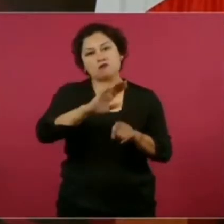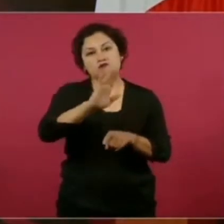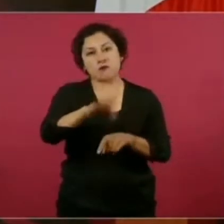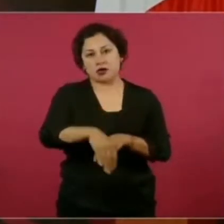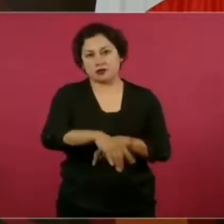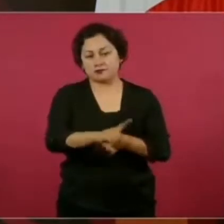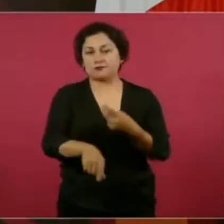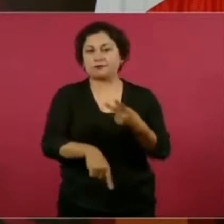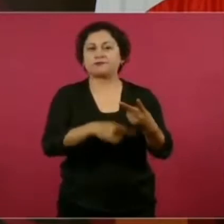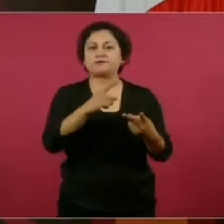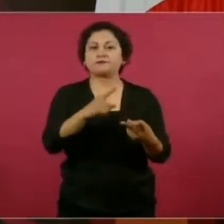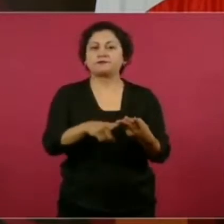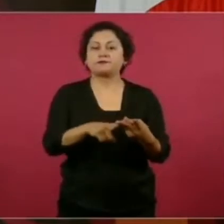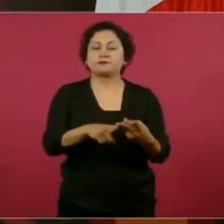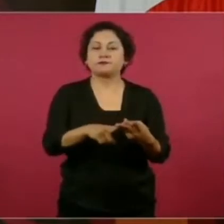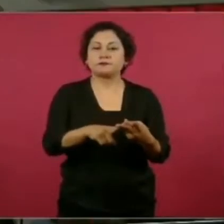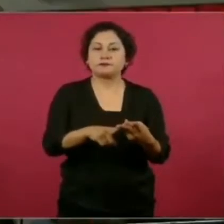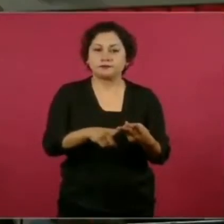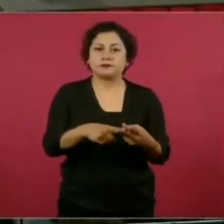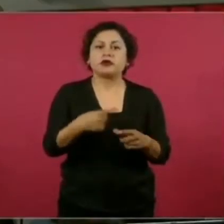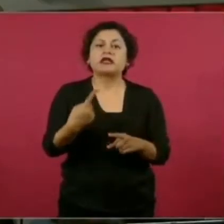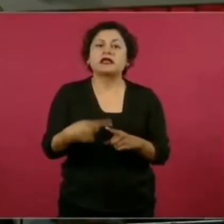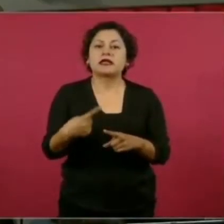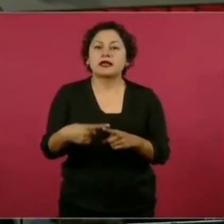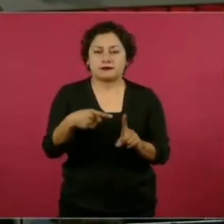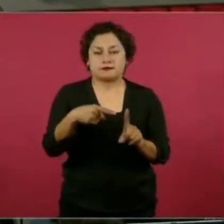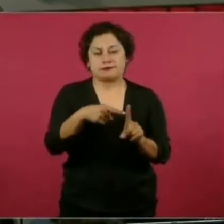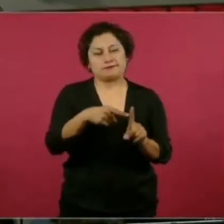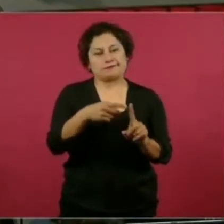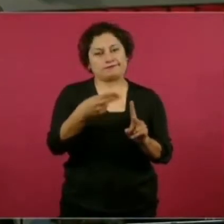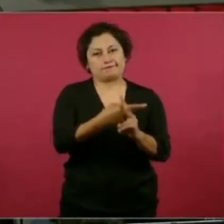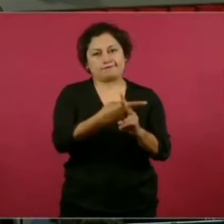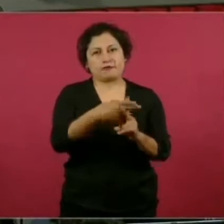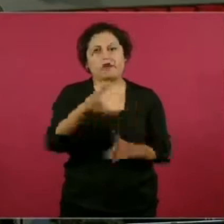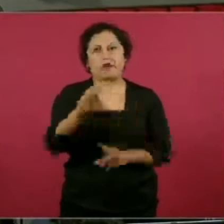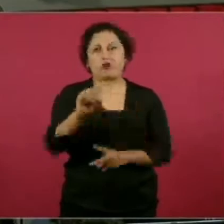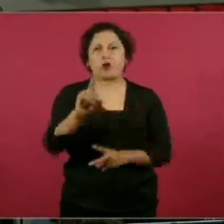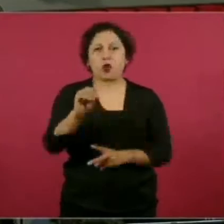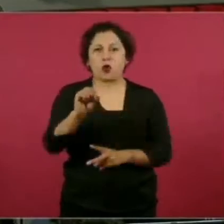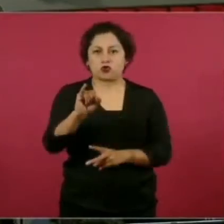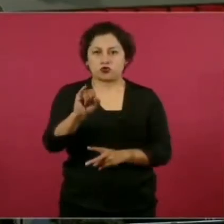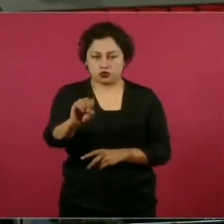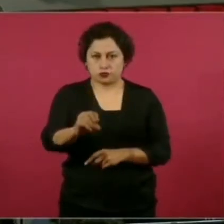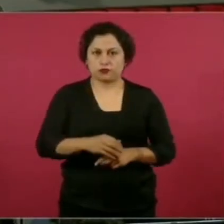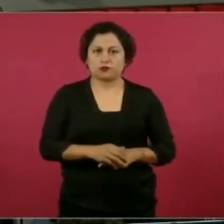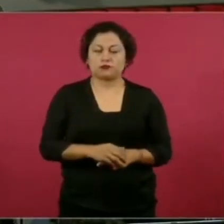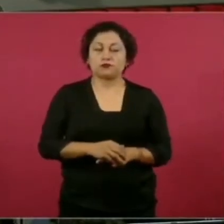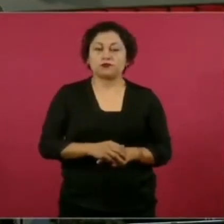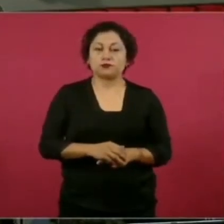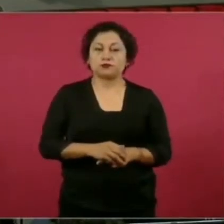a Luis Donaldo Colosio, en marzo